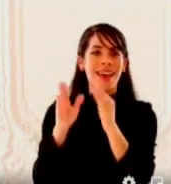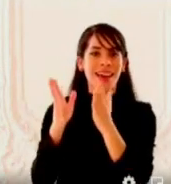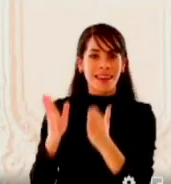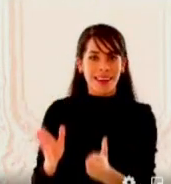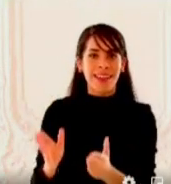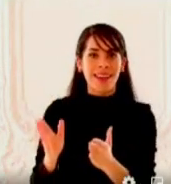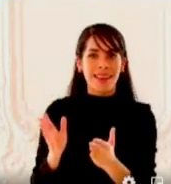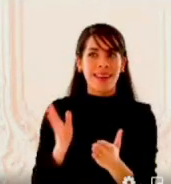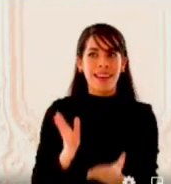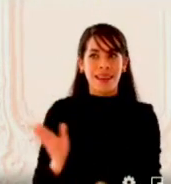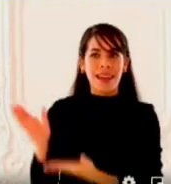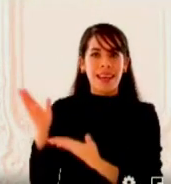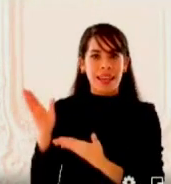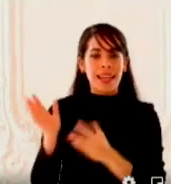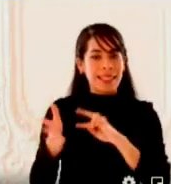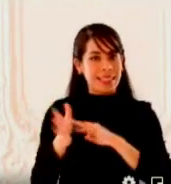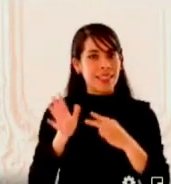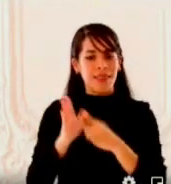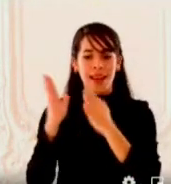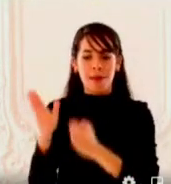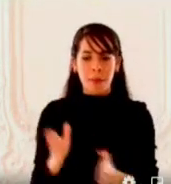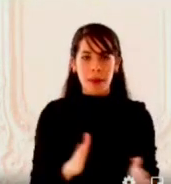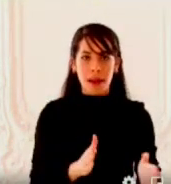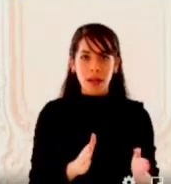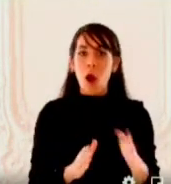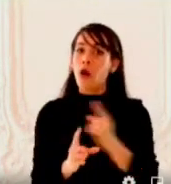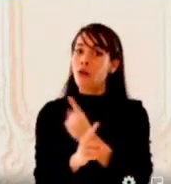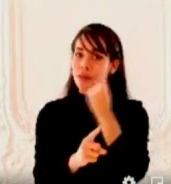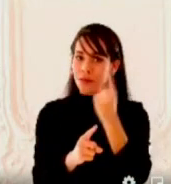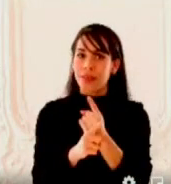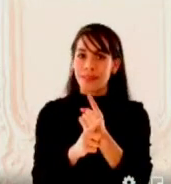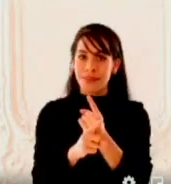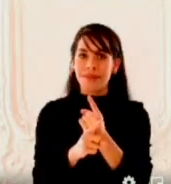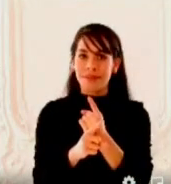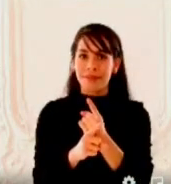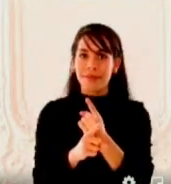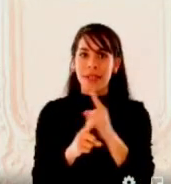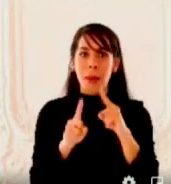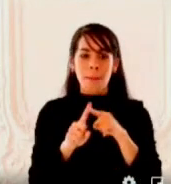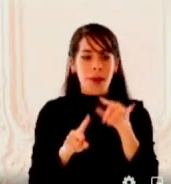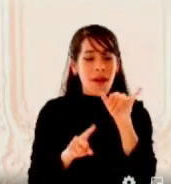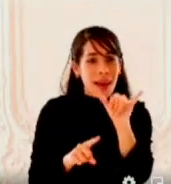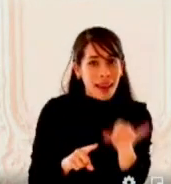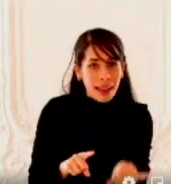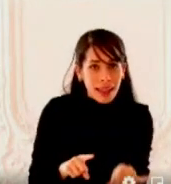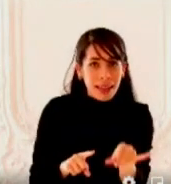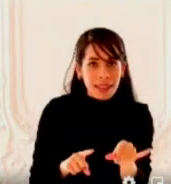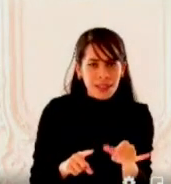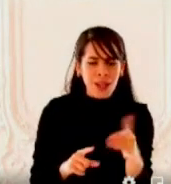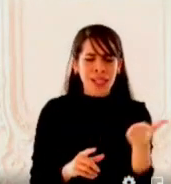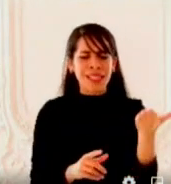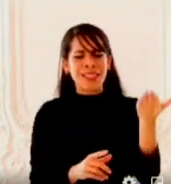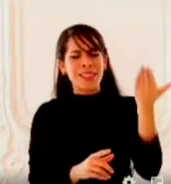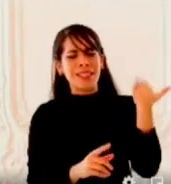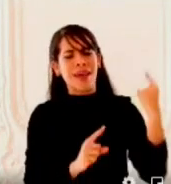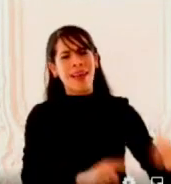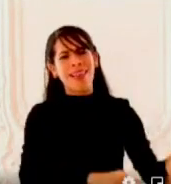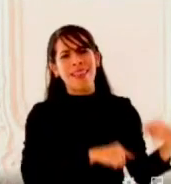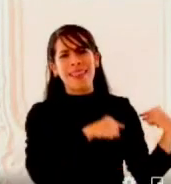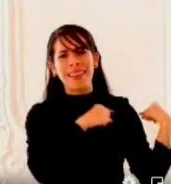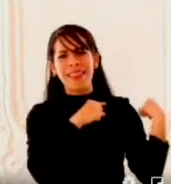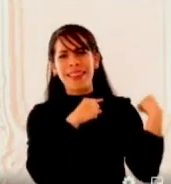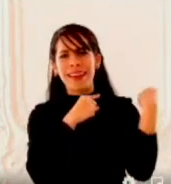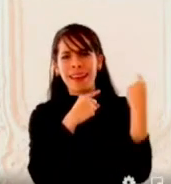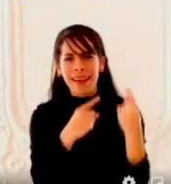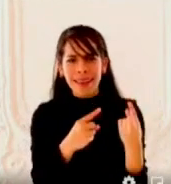Así que lo vamos a planificar adecuadamente. Pero esa obra está pendiente ya hace mucho tiempo. Y la razón por la cual no